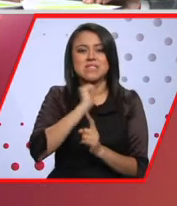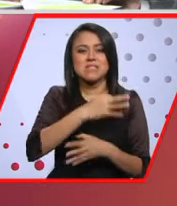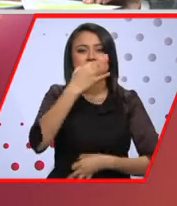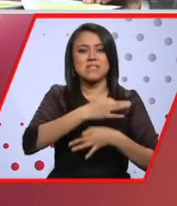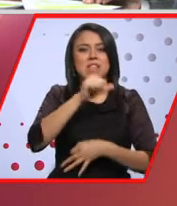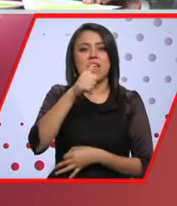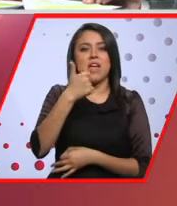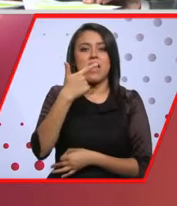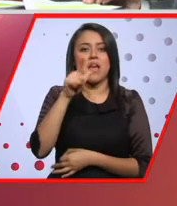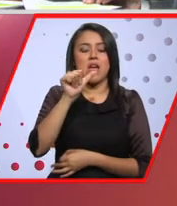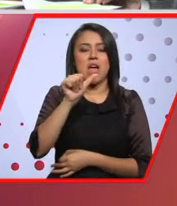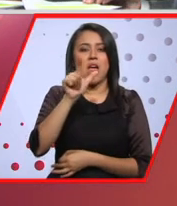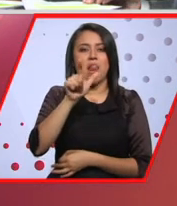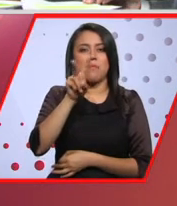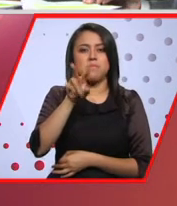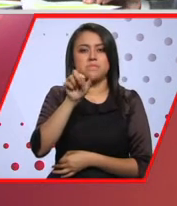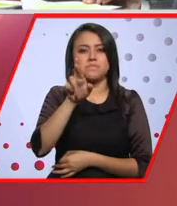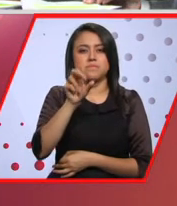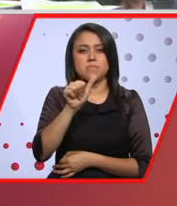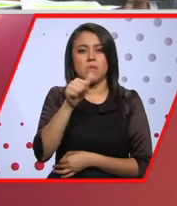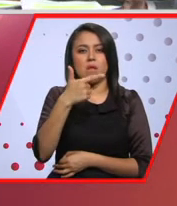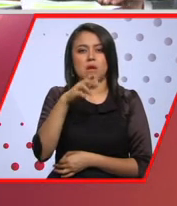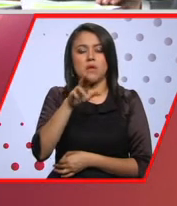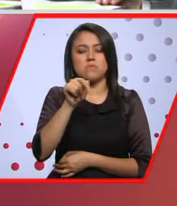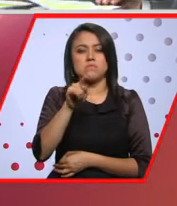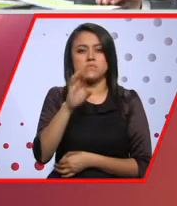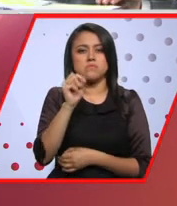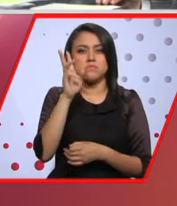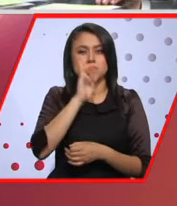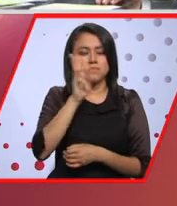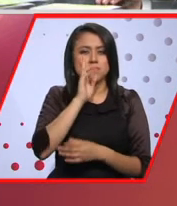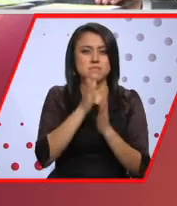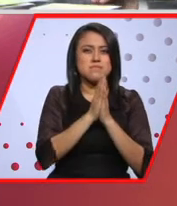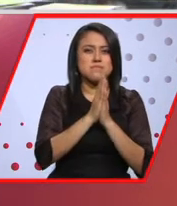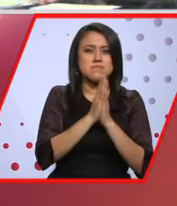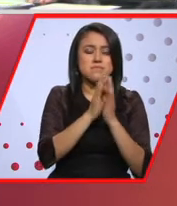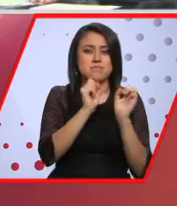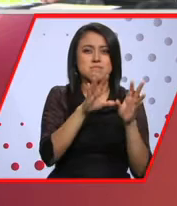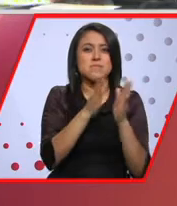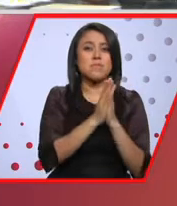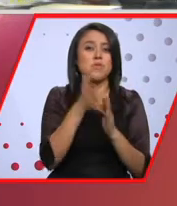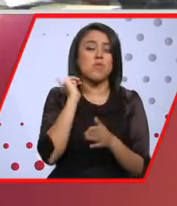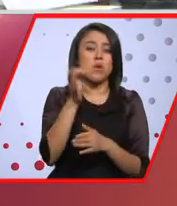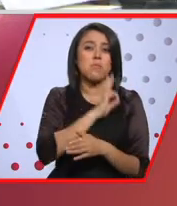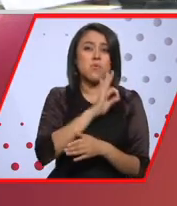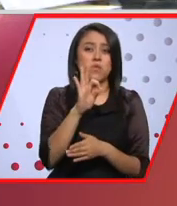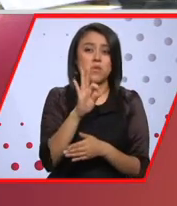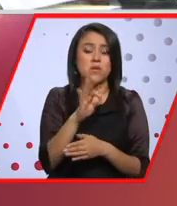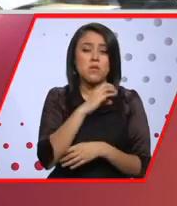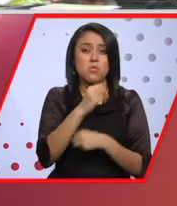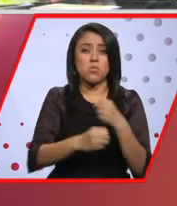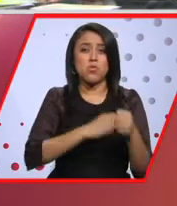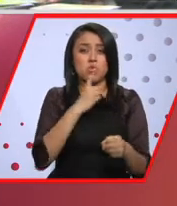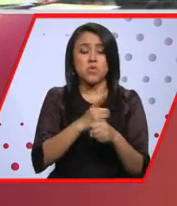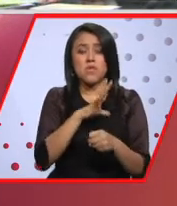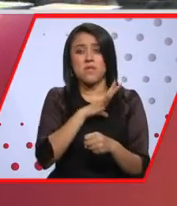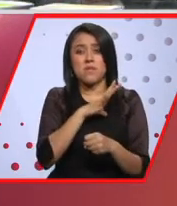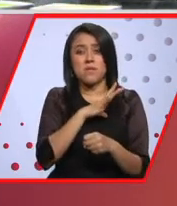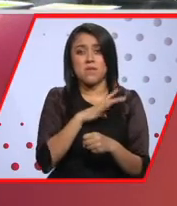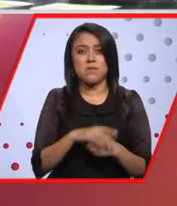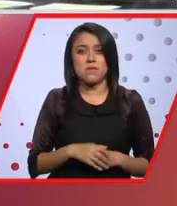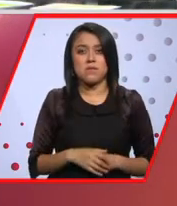la Ciudad de México, en atención a su oficina. Pues ojalá que tengamos la oportunidad